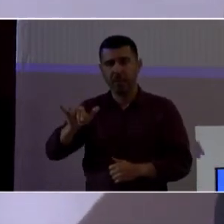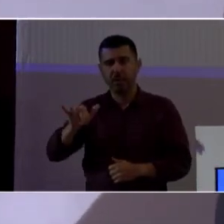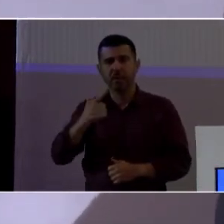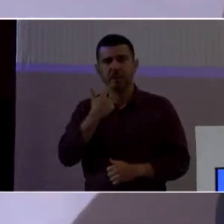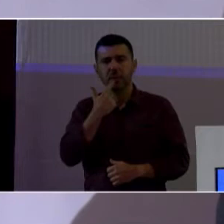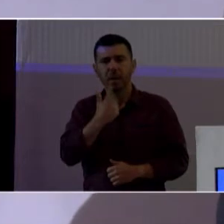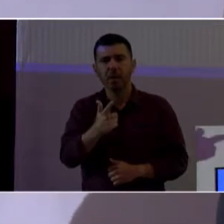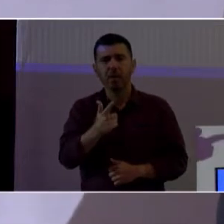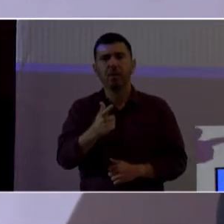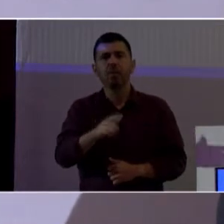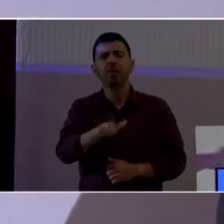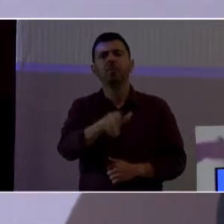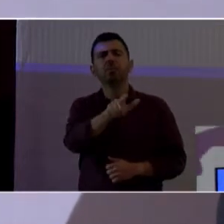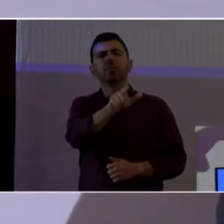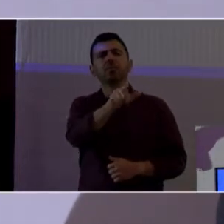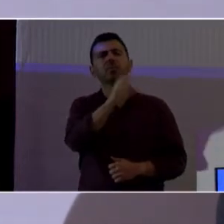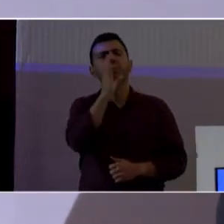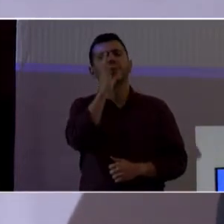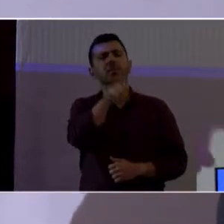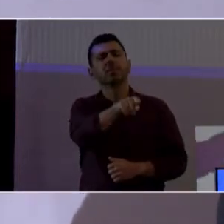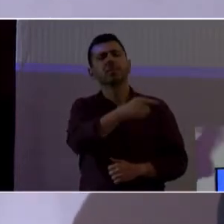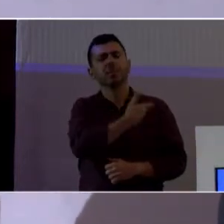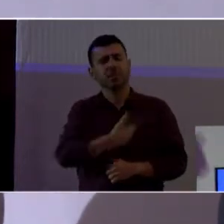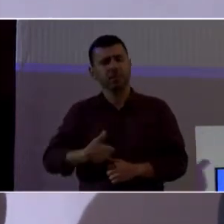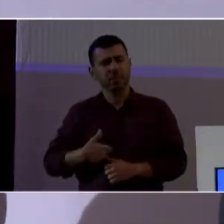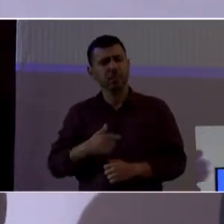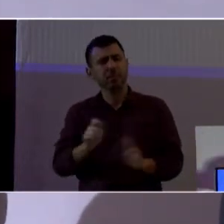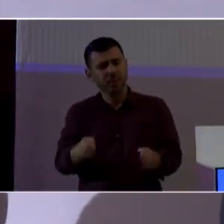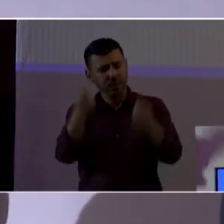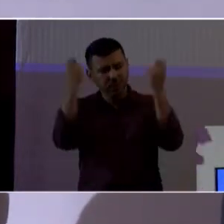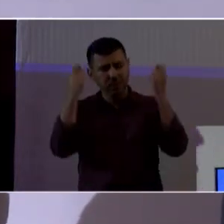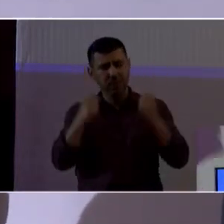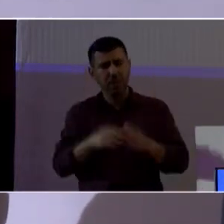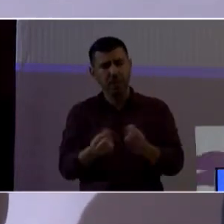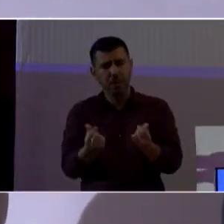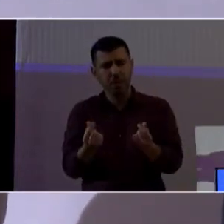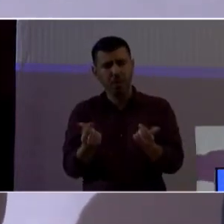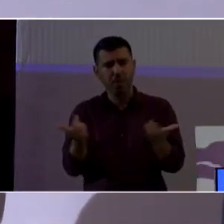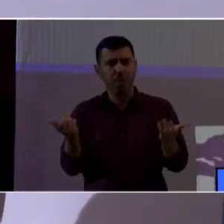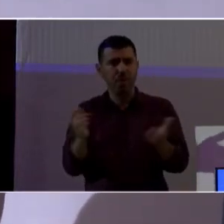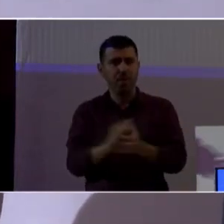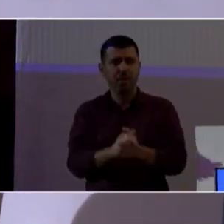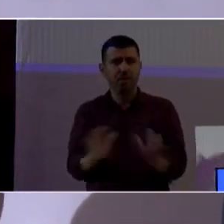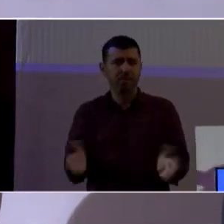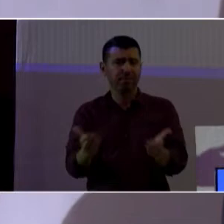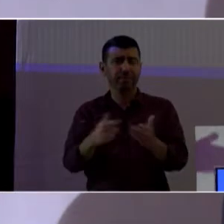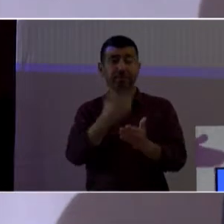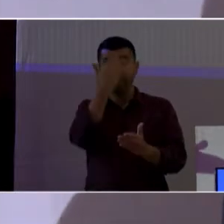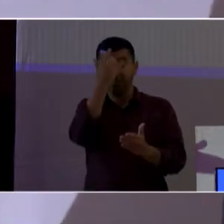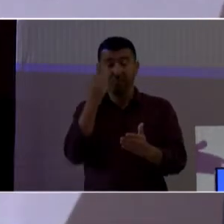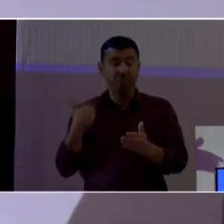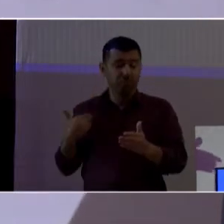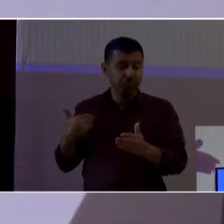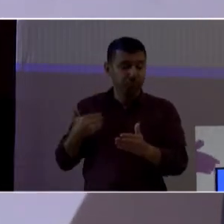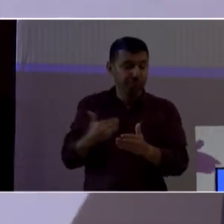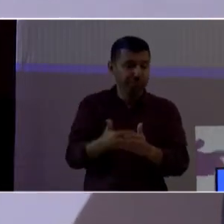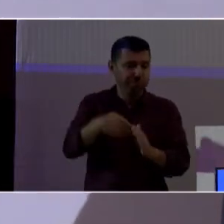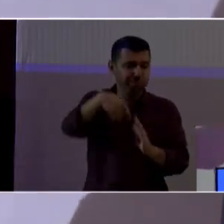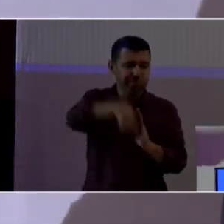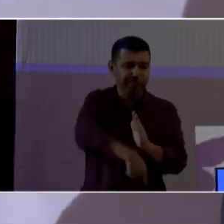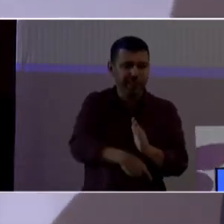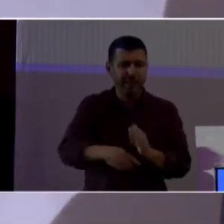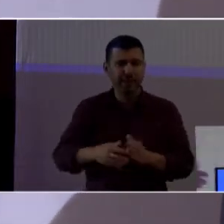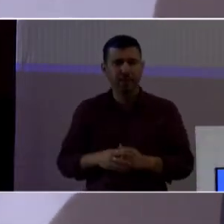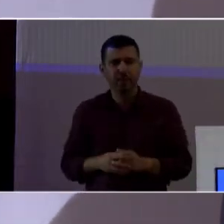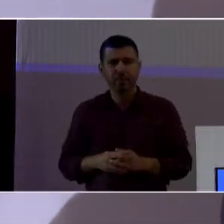diciendo, señor presidente, salve la economía frente a la recesión que se nos aproxima. Yo le quiero dejar el mensaje a ellos, es que nadie